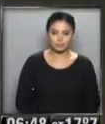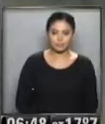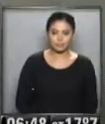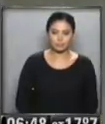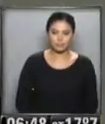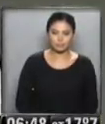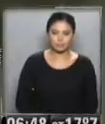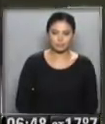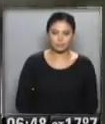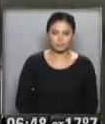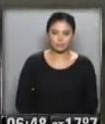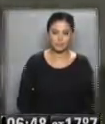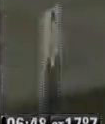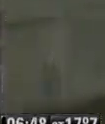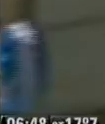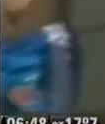¡Gracias!